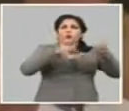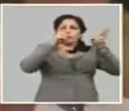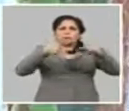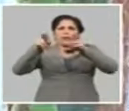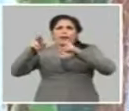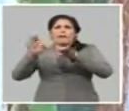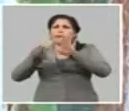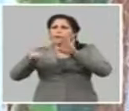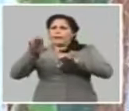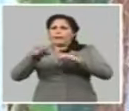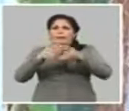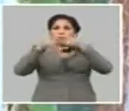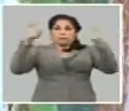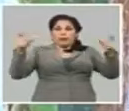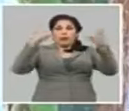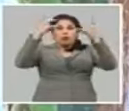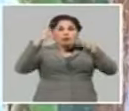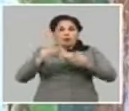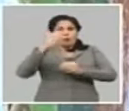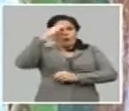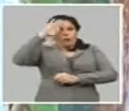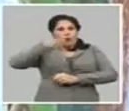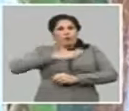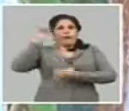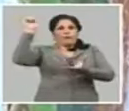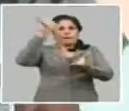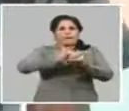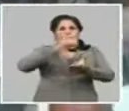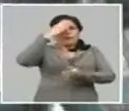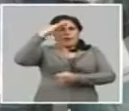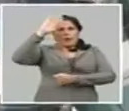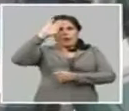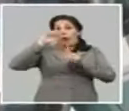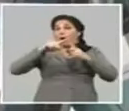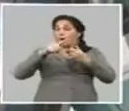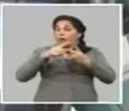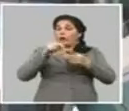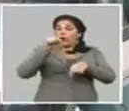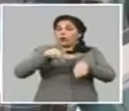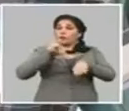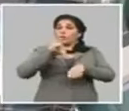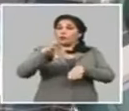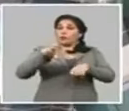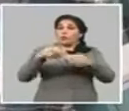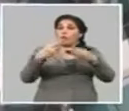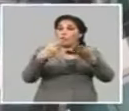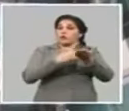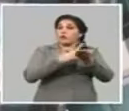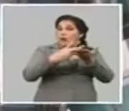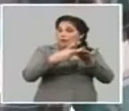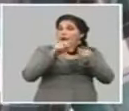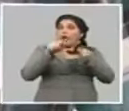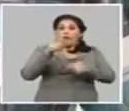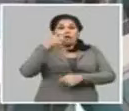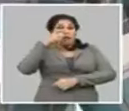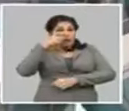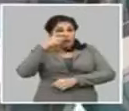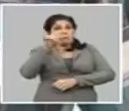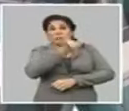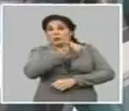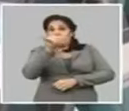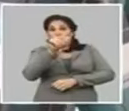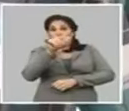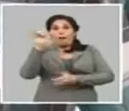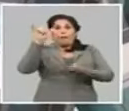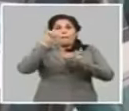ante el aumento del número de cubanos que regresan al país porque a decirle en estos últimos 15 días que también tenemos vigilancia no han